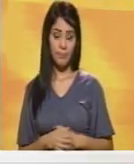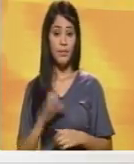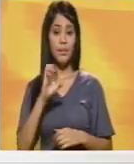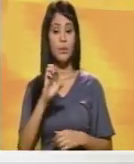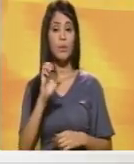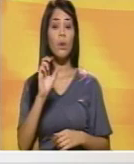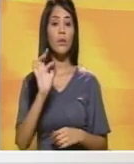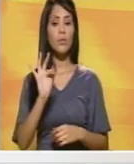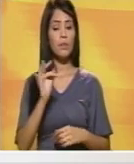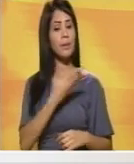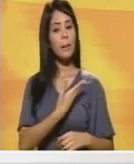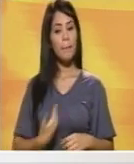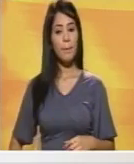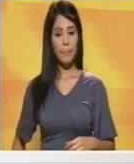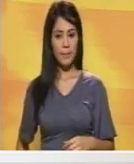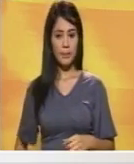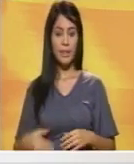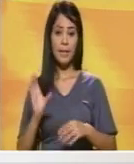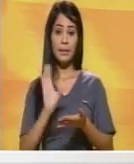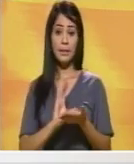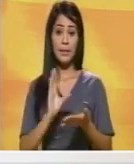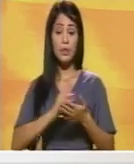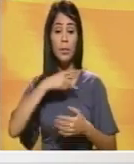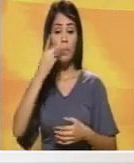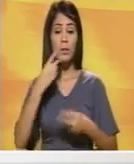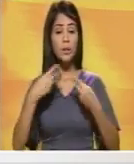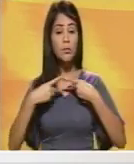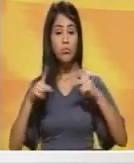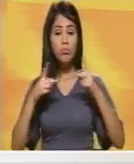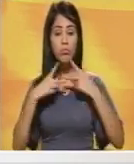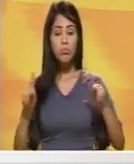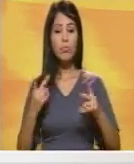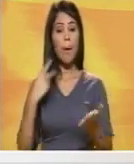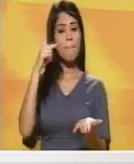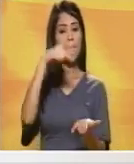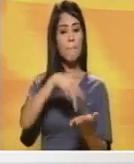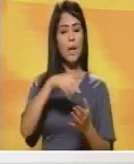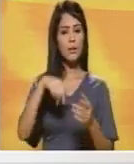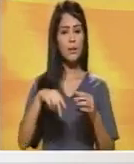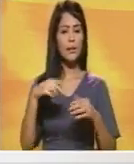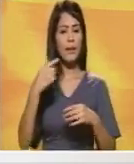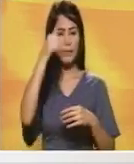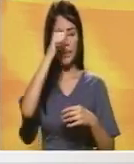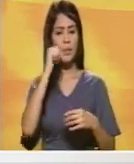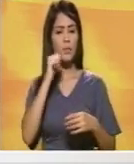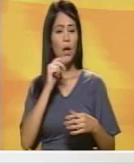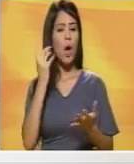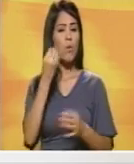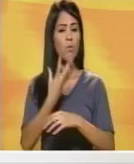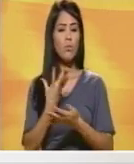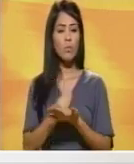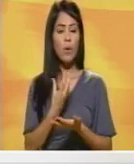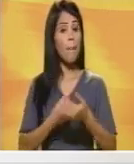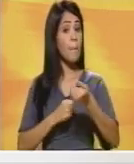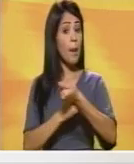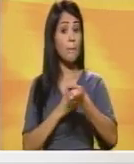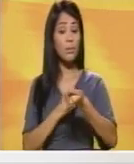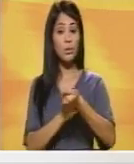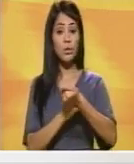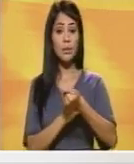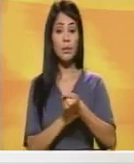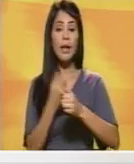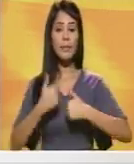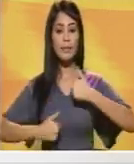Eduardo Fernández, presidente del Centro de Políticas Públicas IFEDEC, visitó este fin de semana el estado Monagas para respaldar al candidato de la Mesa de la